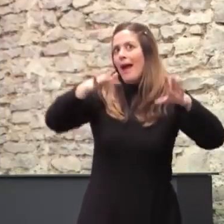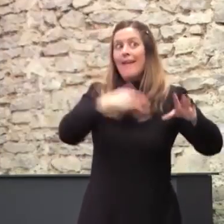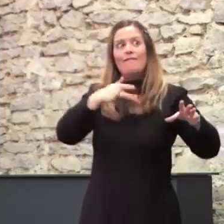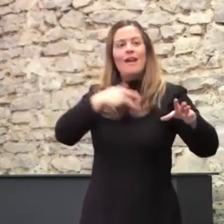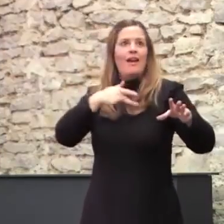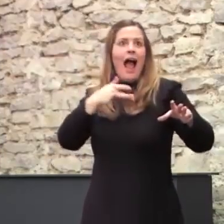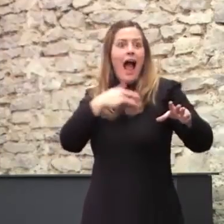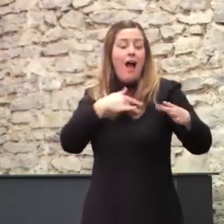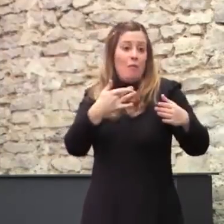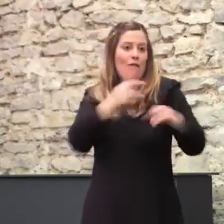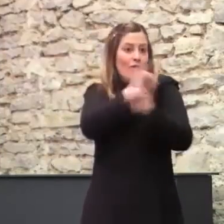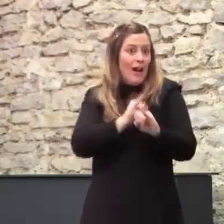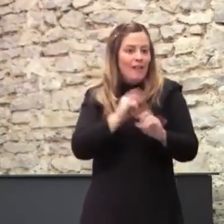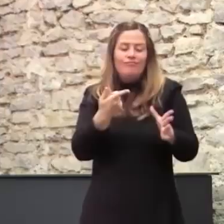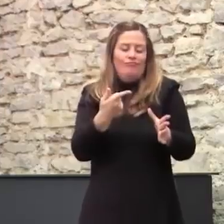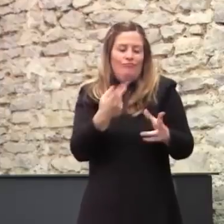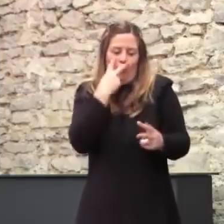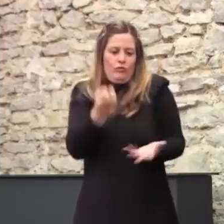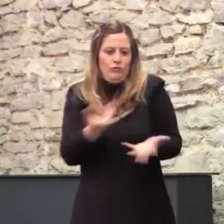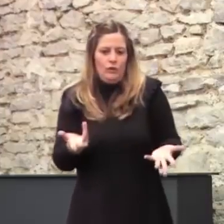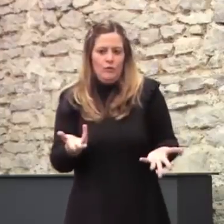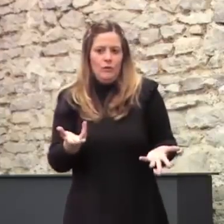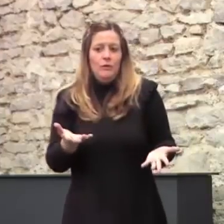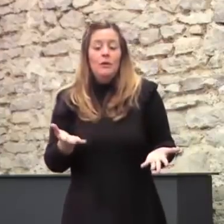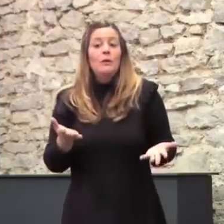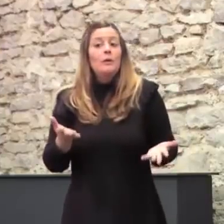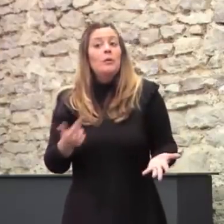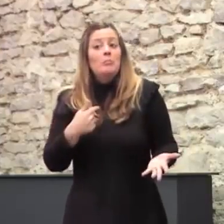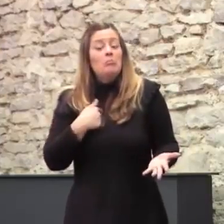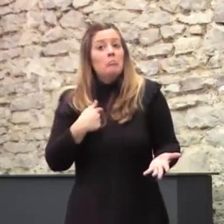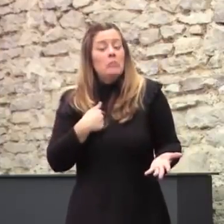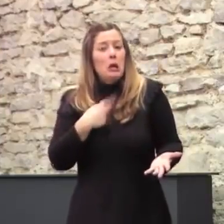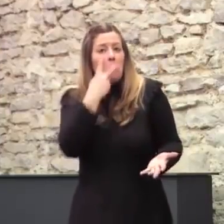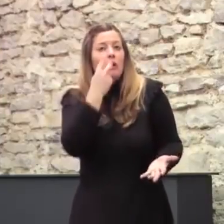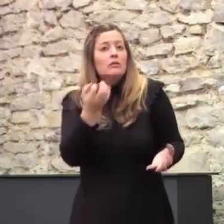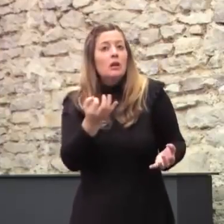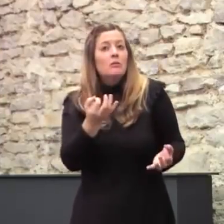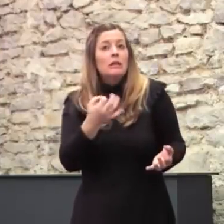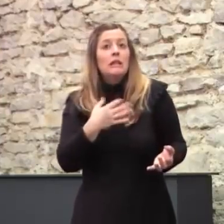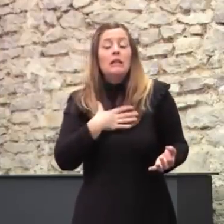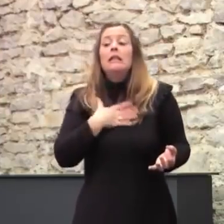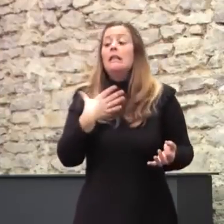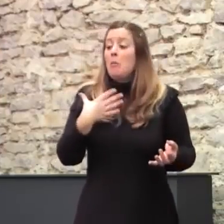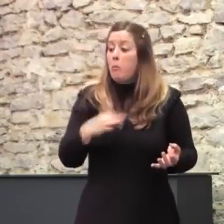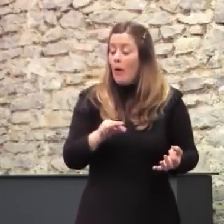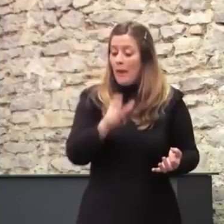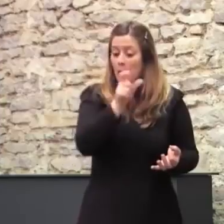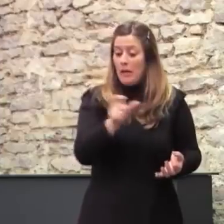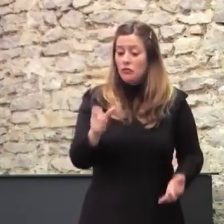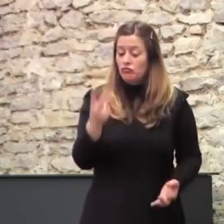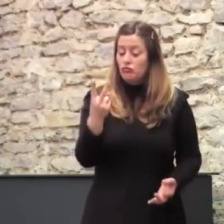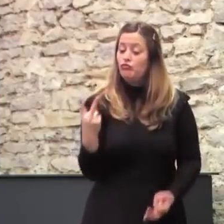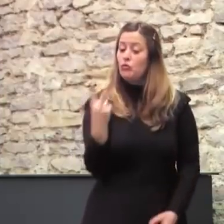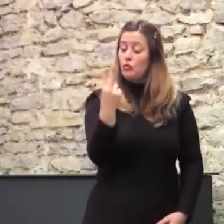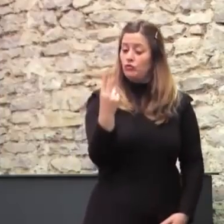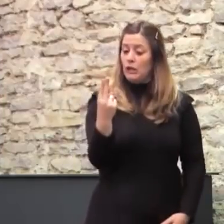pero sí que lo que he encontrado es que es posible juntarse para construir colectivamente una